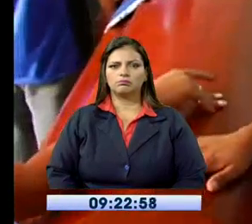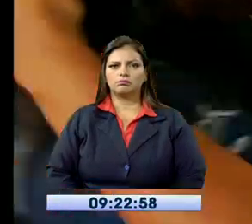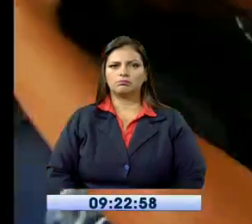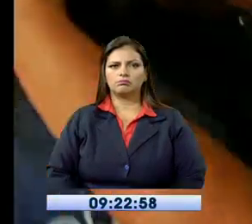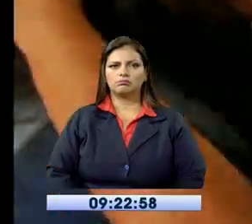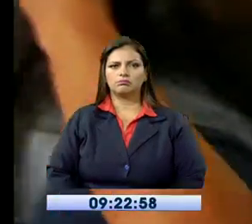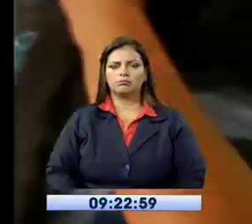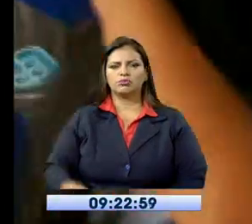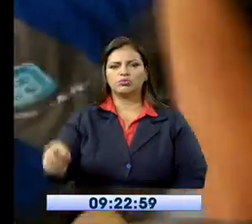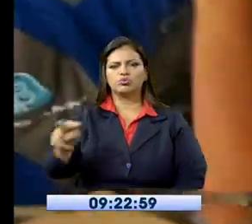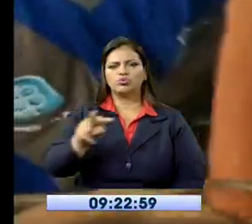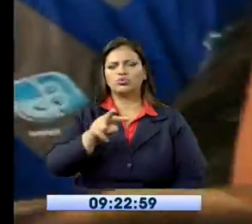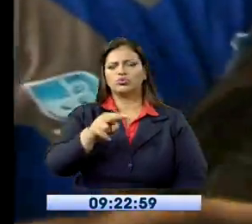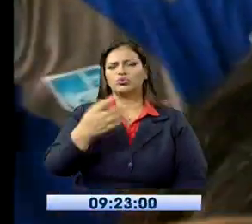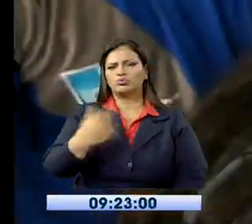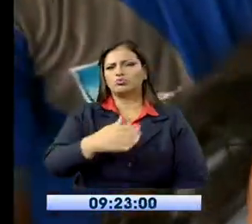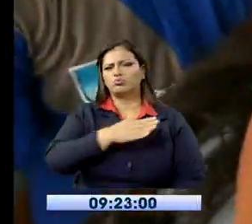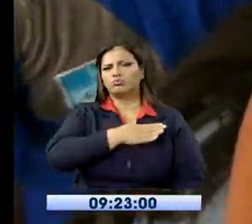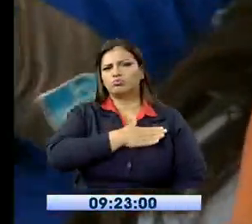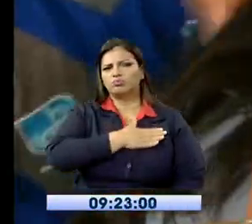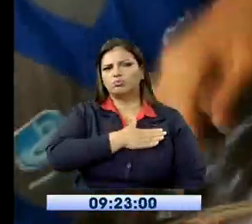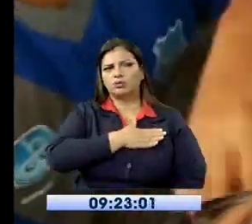El azul está de luto.